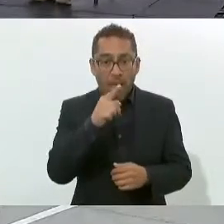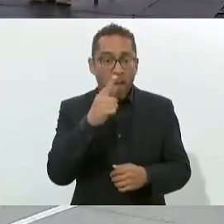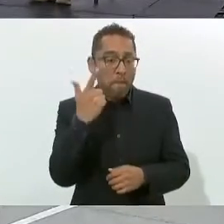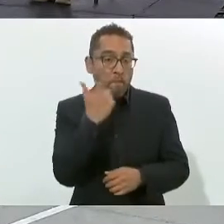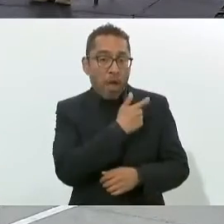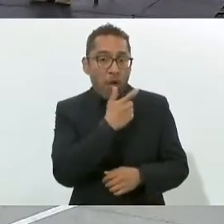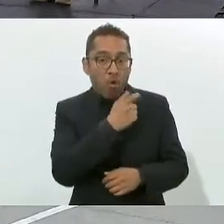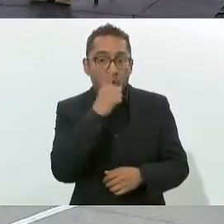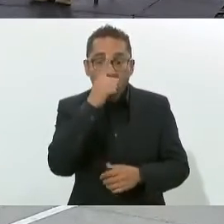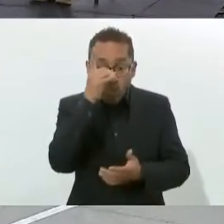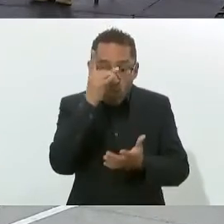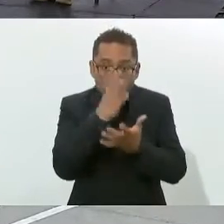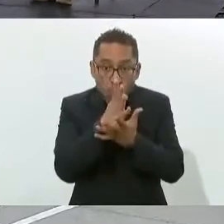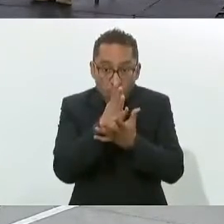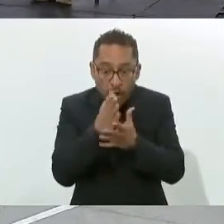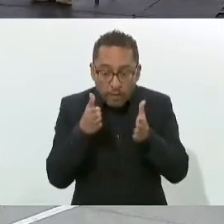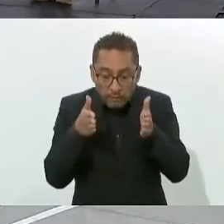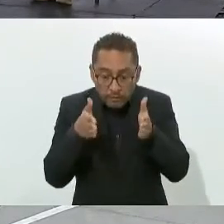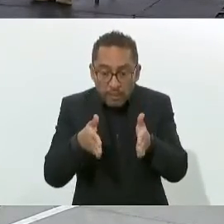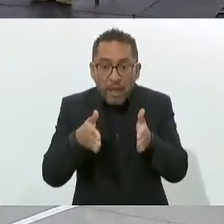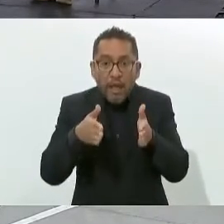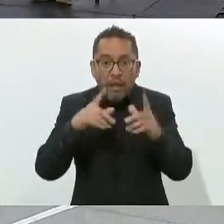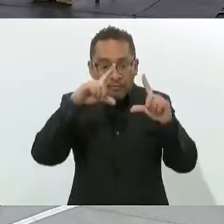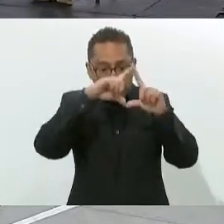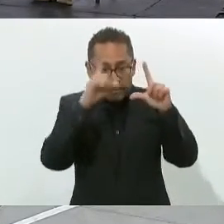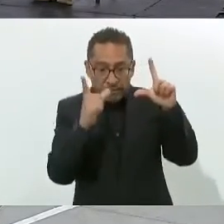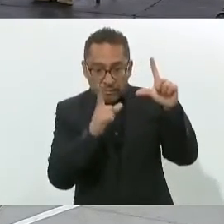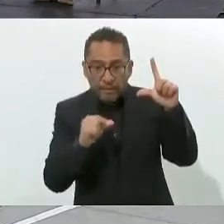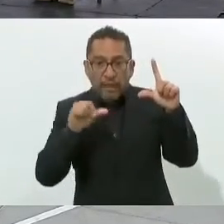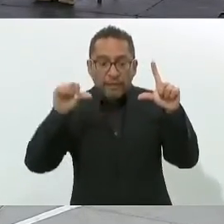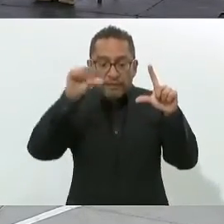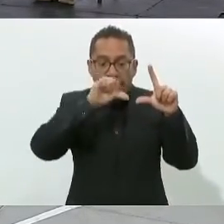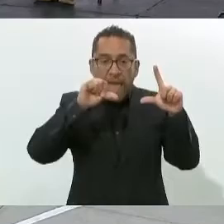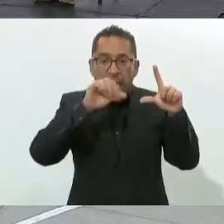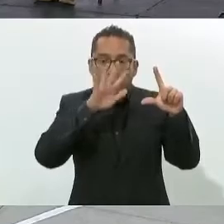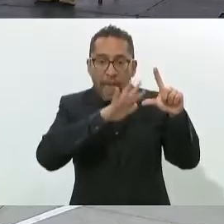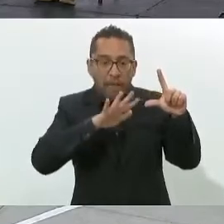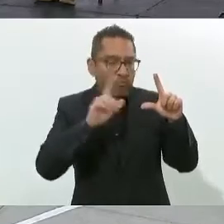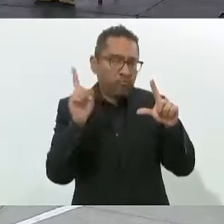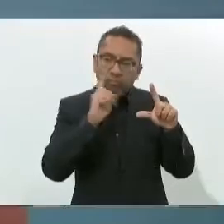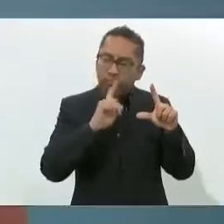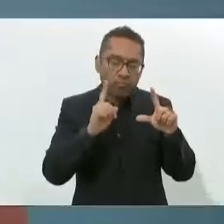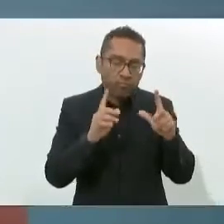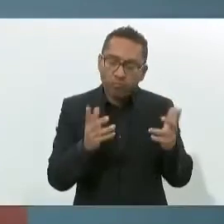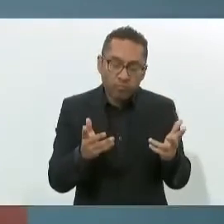vacunación solo en el centro de la República, aún